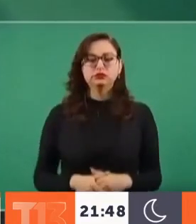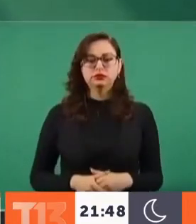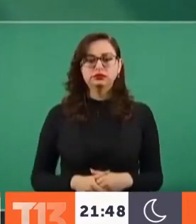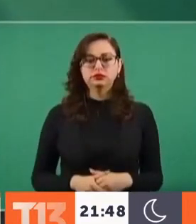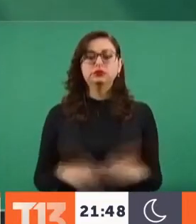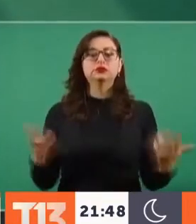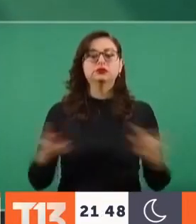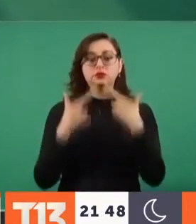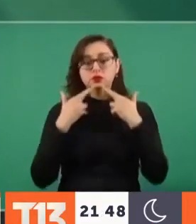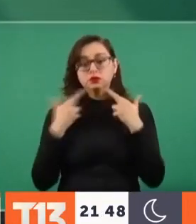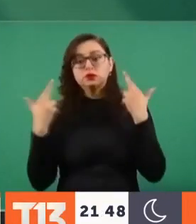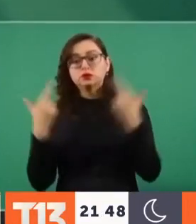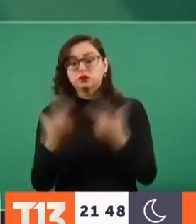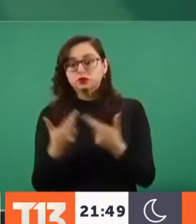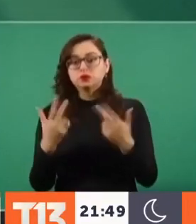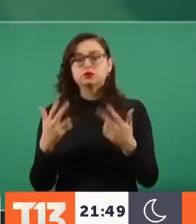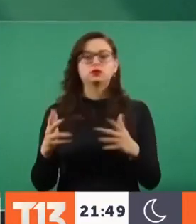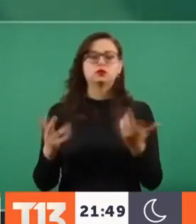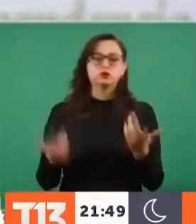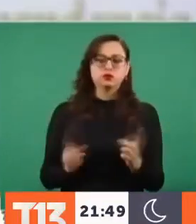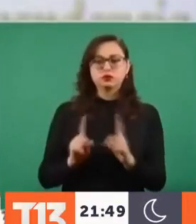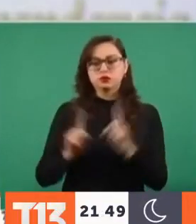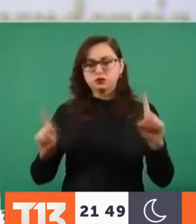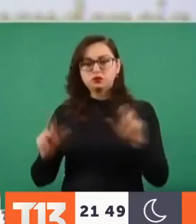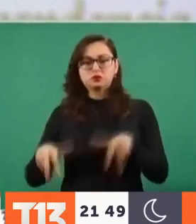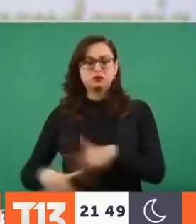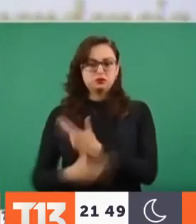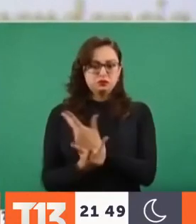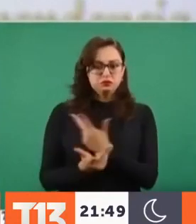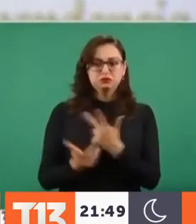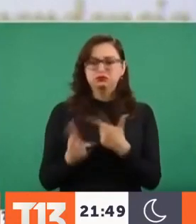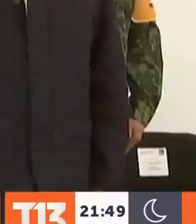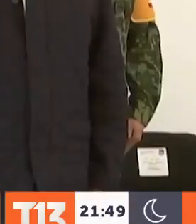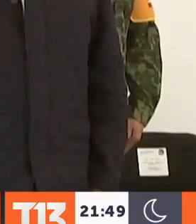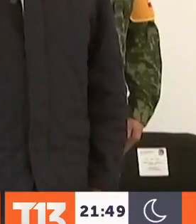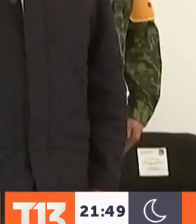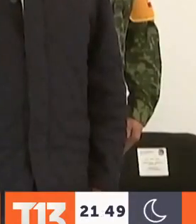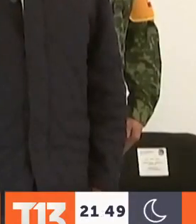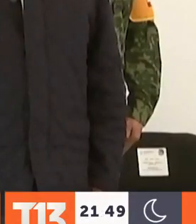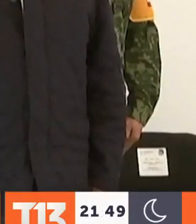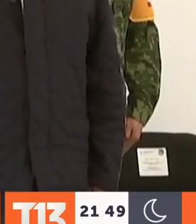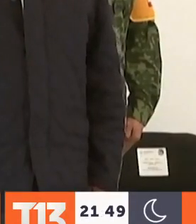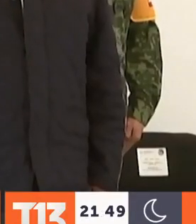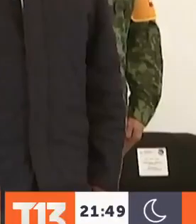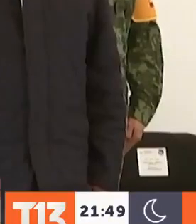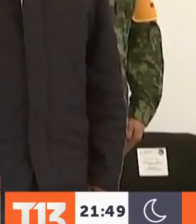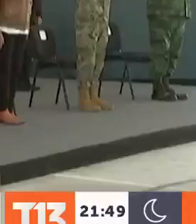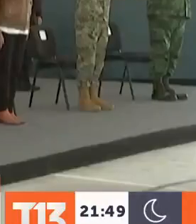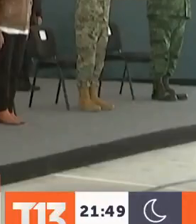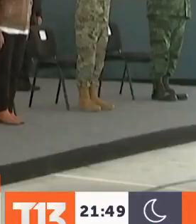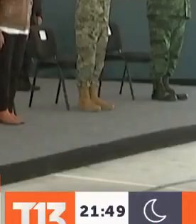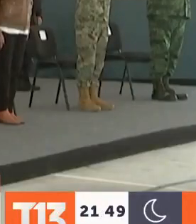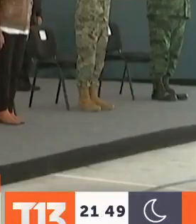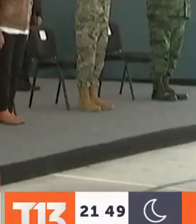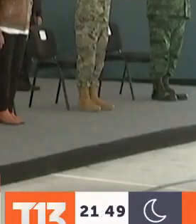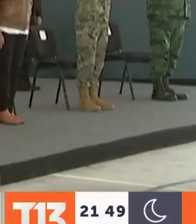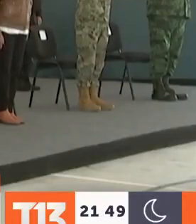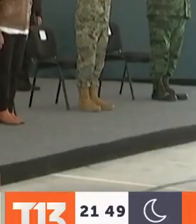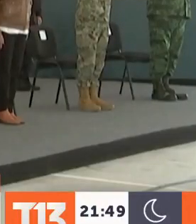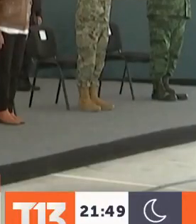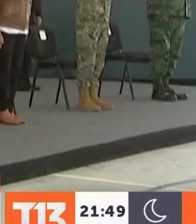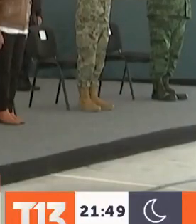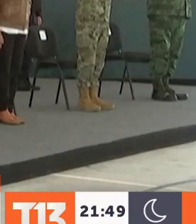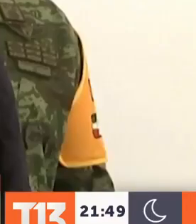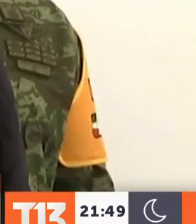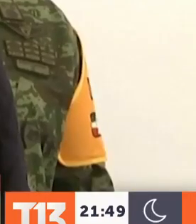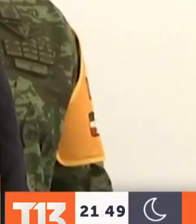algunas reuniones y continuará dando las instrucciones necesarias. El contagio del mandatario se conoció a horas de su participación